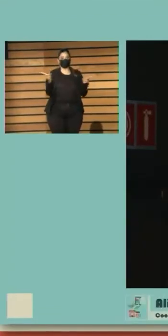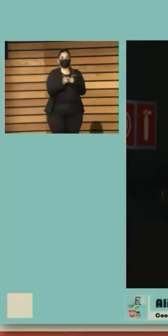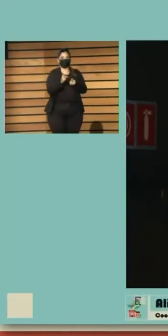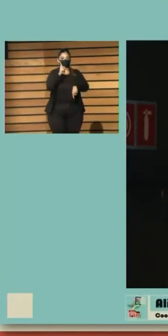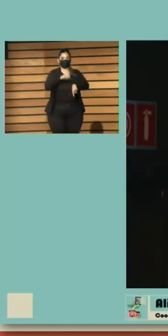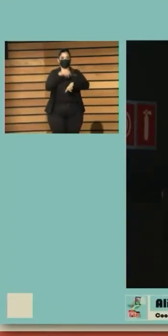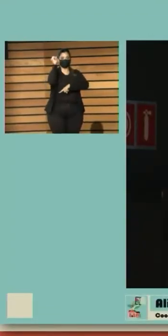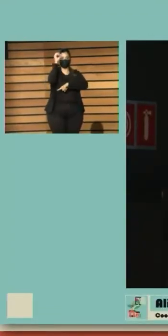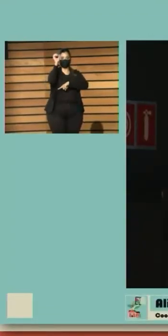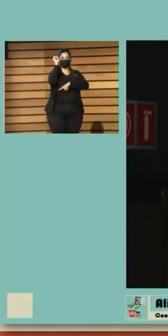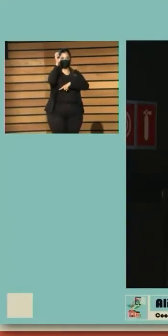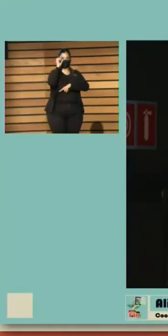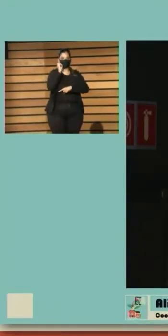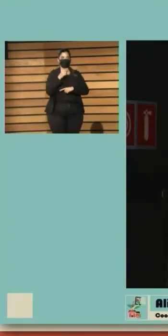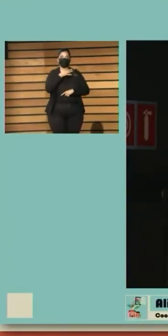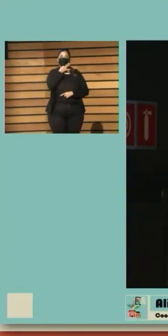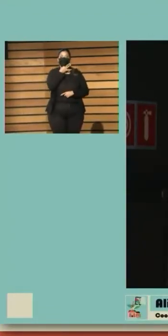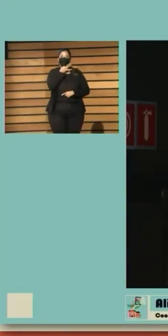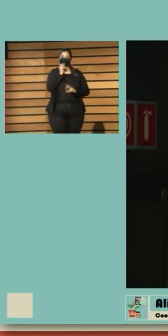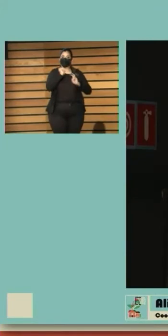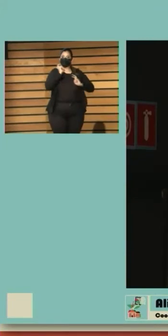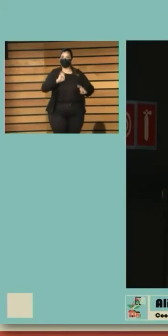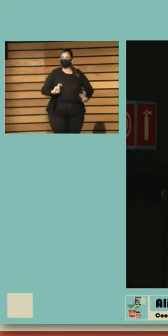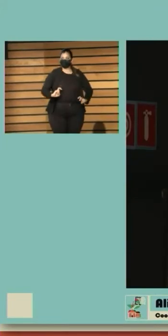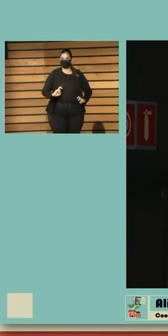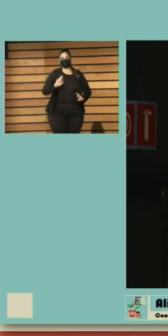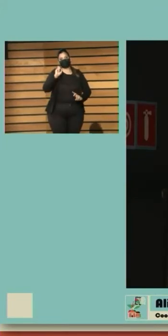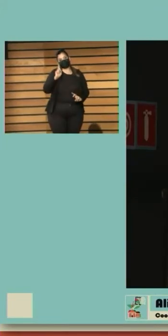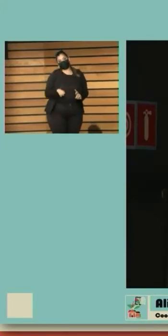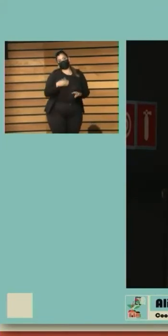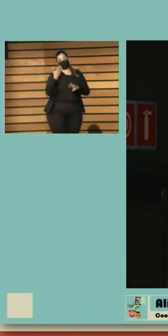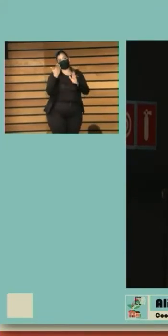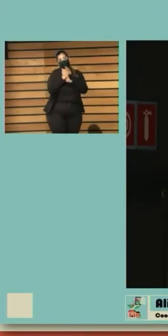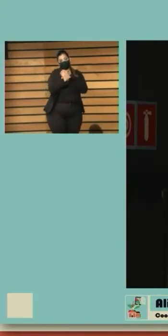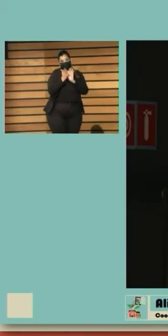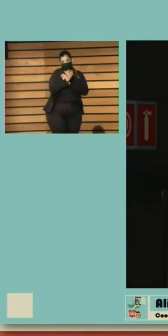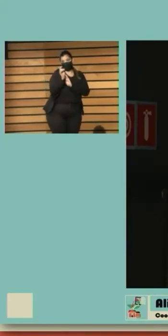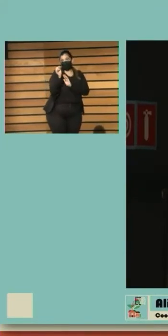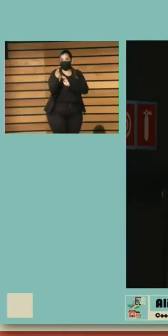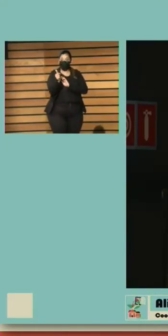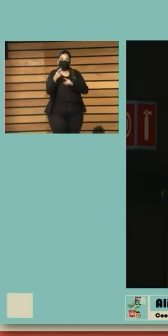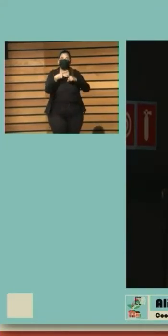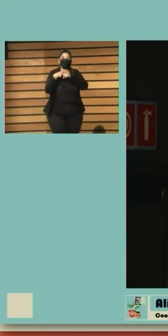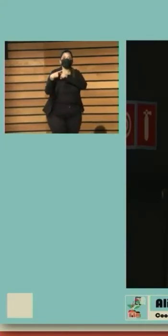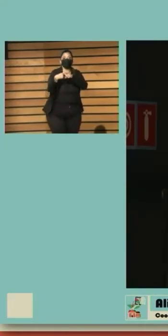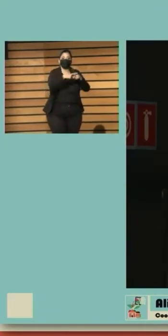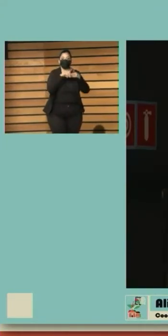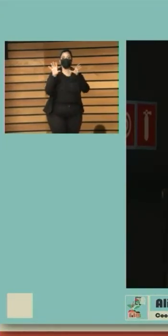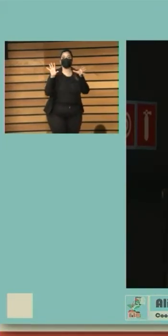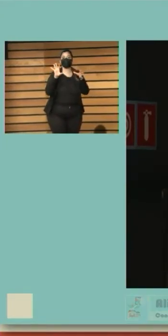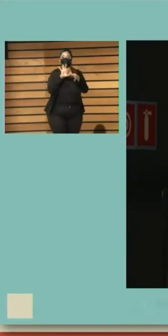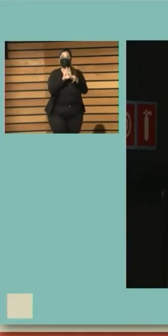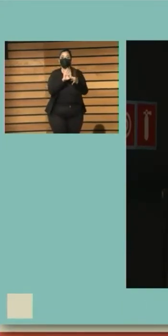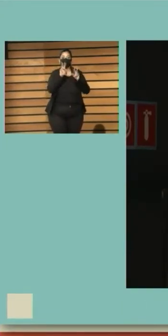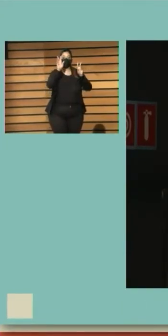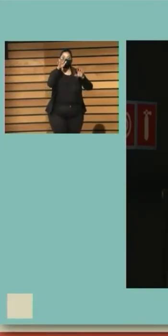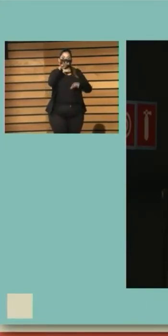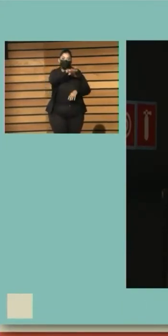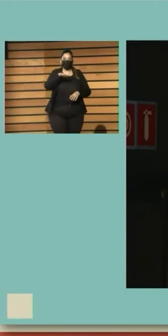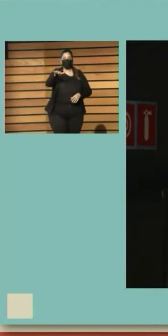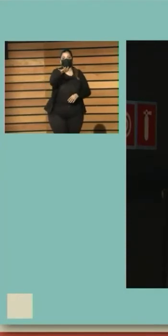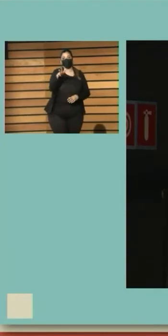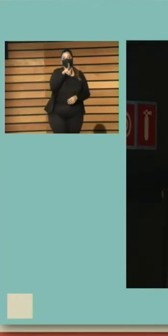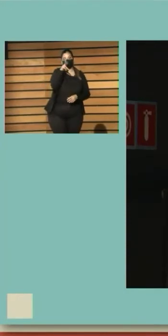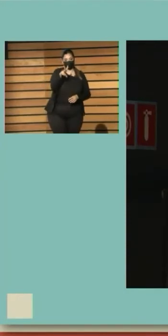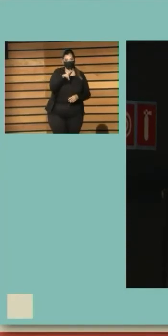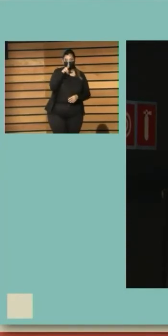sobre todo explicar cómo estamos trabajando las alianzas estratégicas en las bibliotecas municipales de Huesca. Enlazo